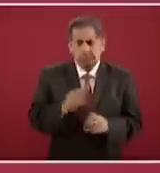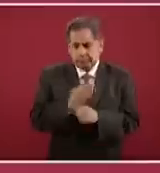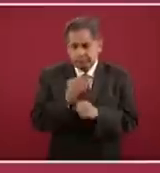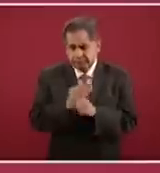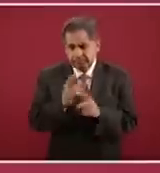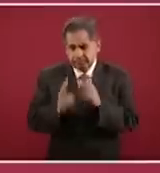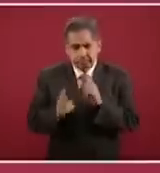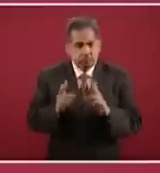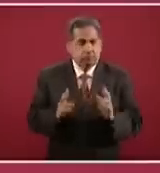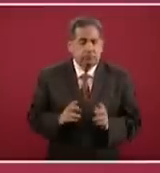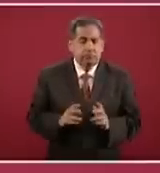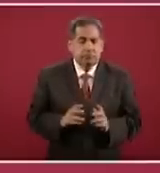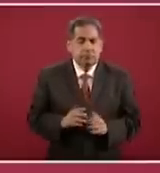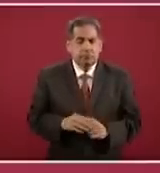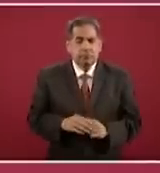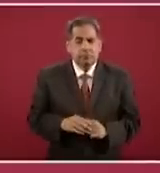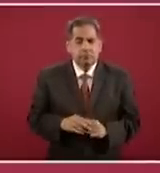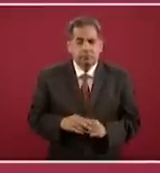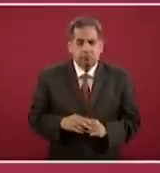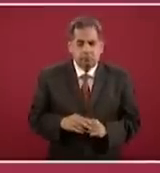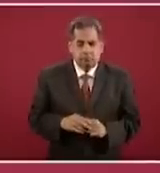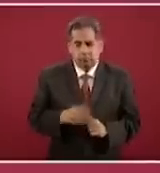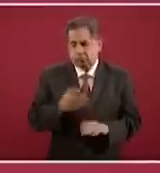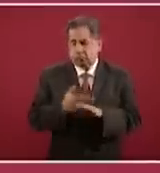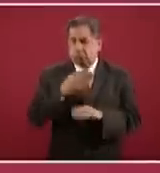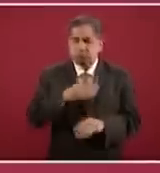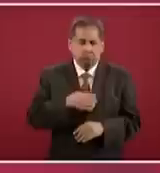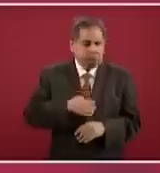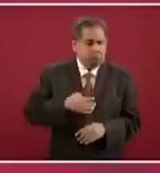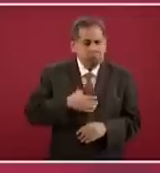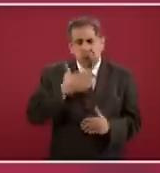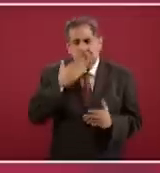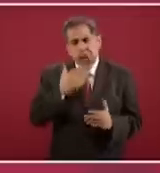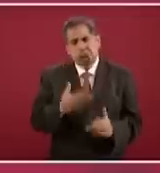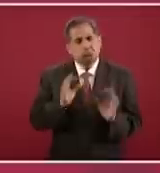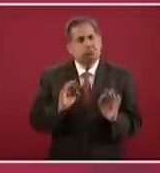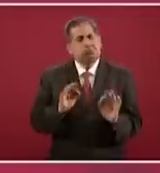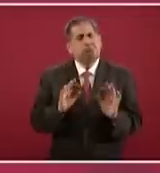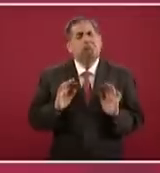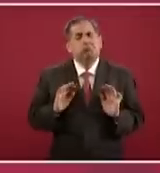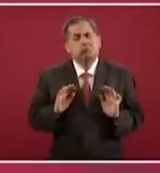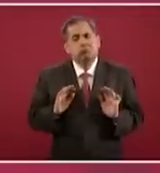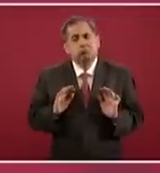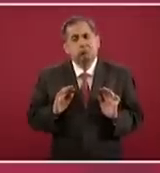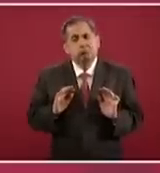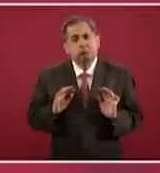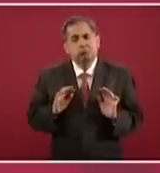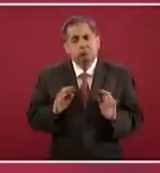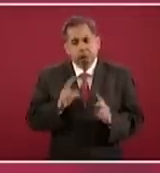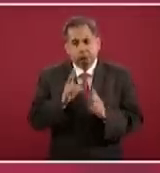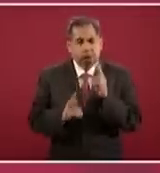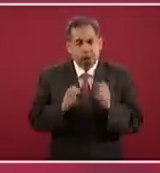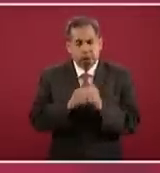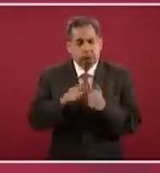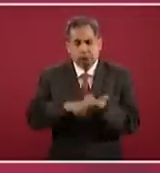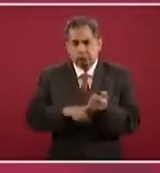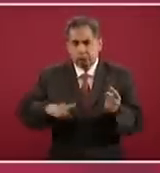Estamos pues muy satisfechos con el